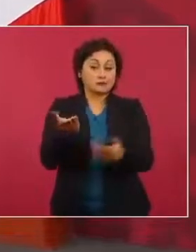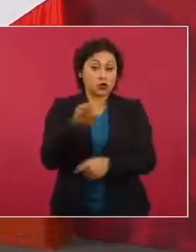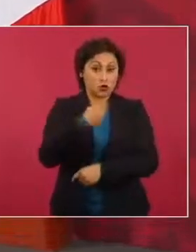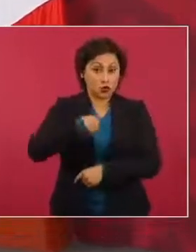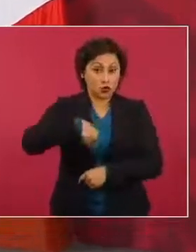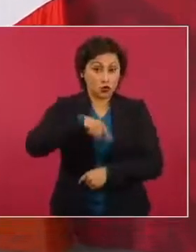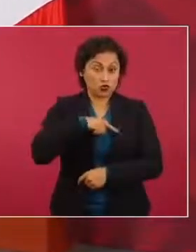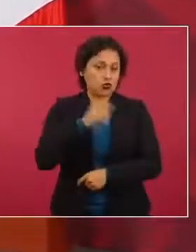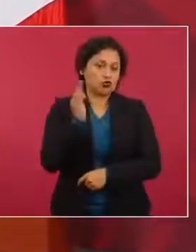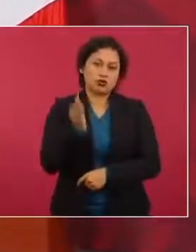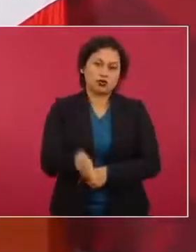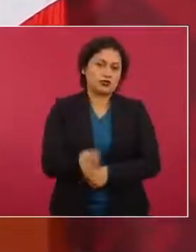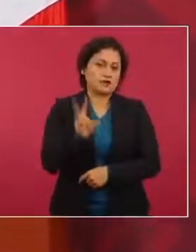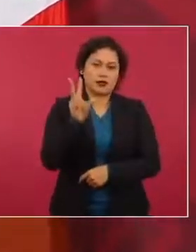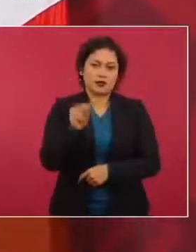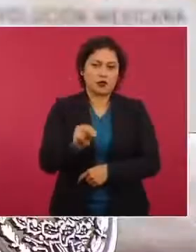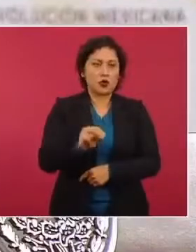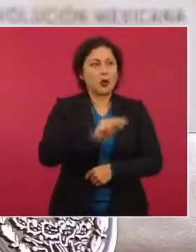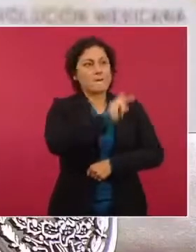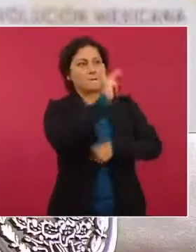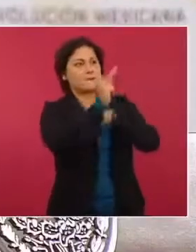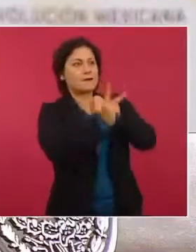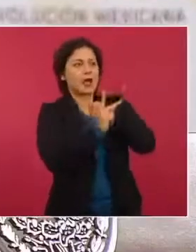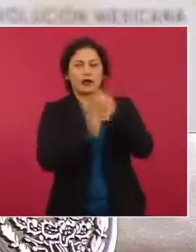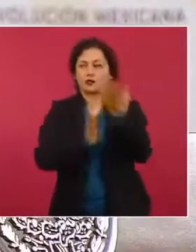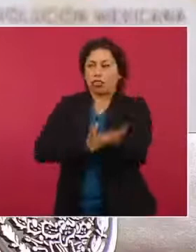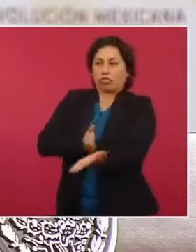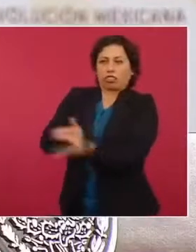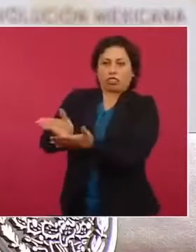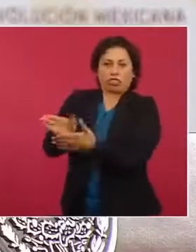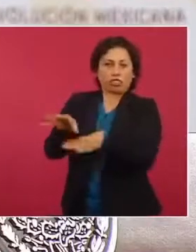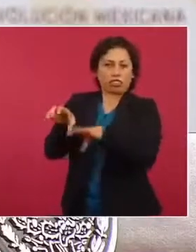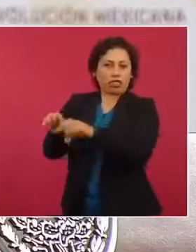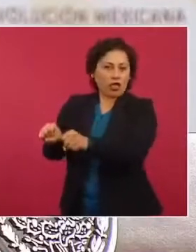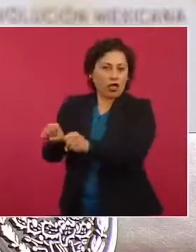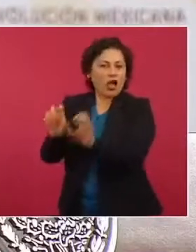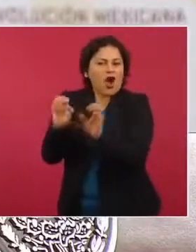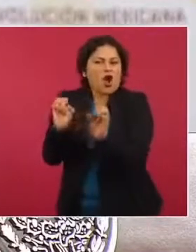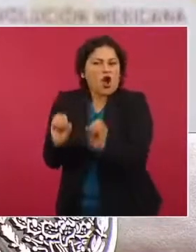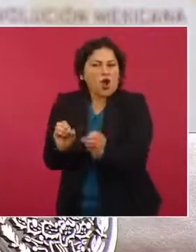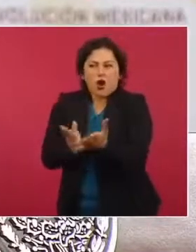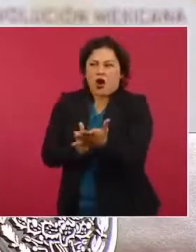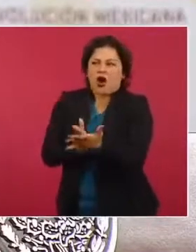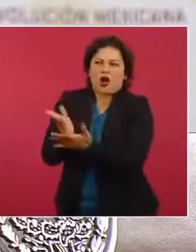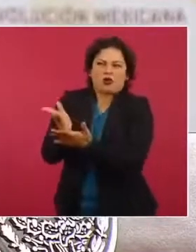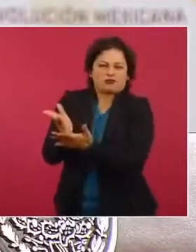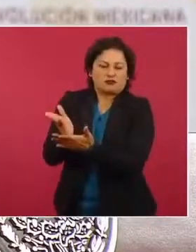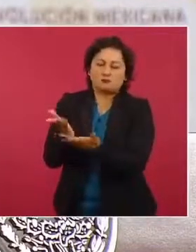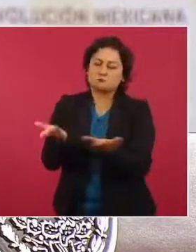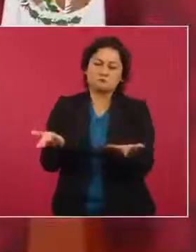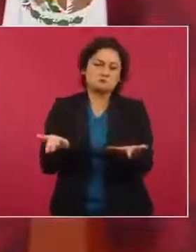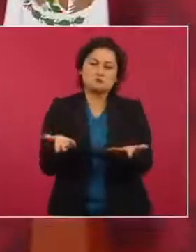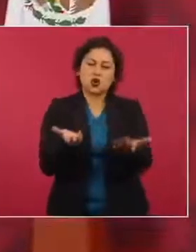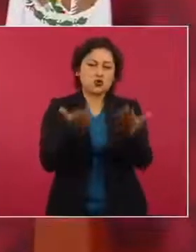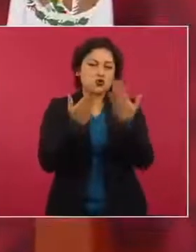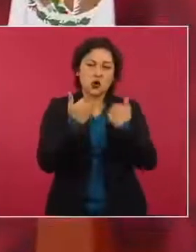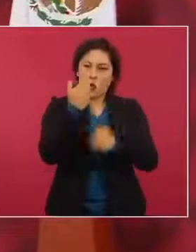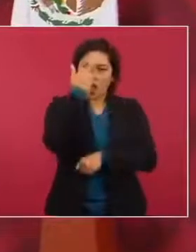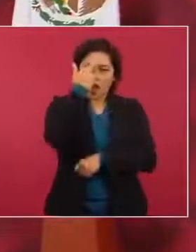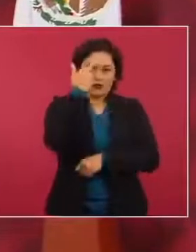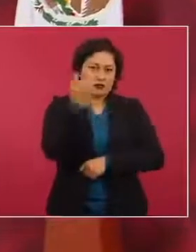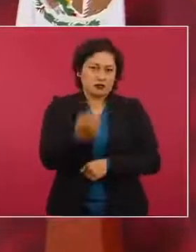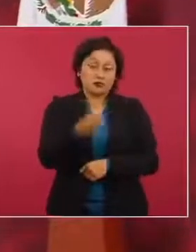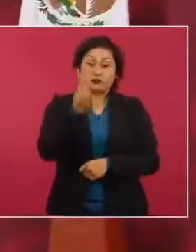país invada a otro, no hay ninguna razón, es